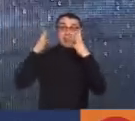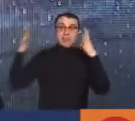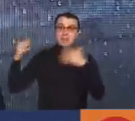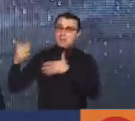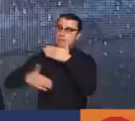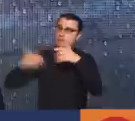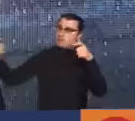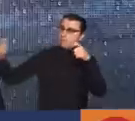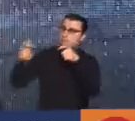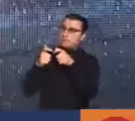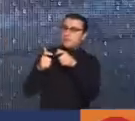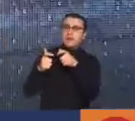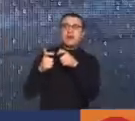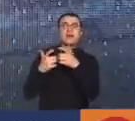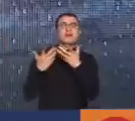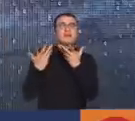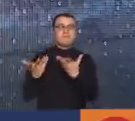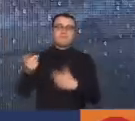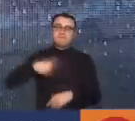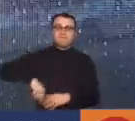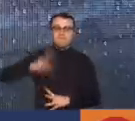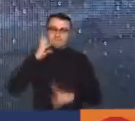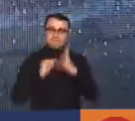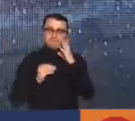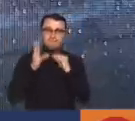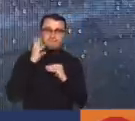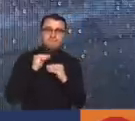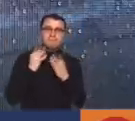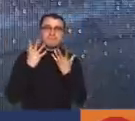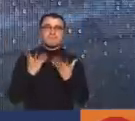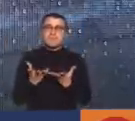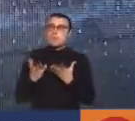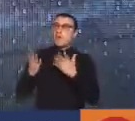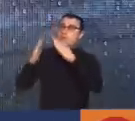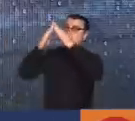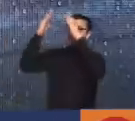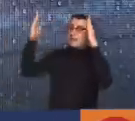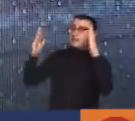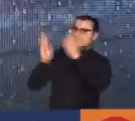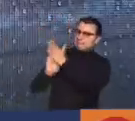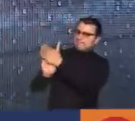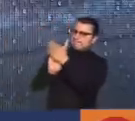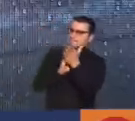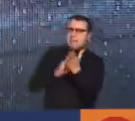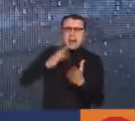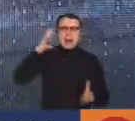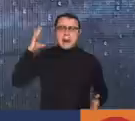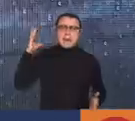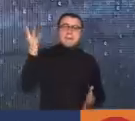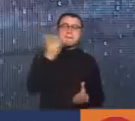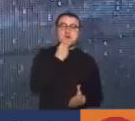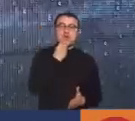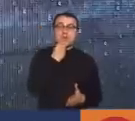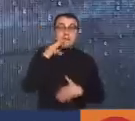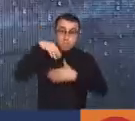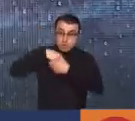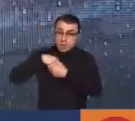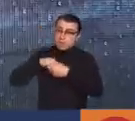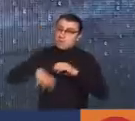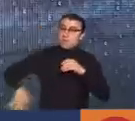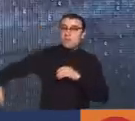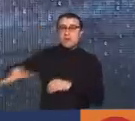pequeñas, entonces se volvieron expertos fue en volver hermosas esas viviendas viejas por